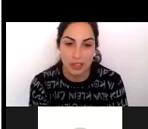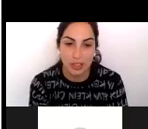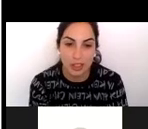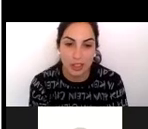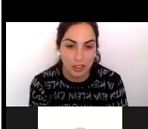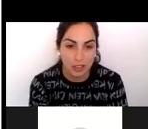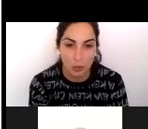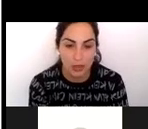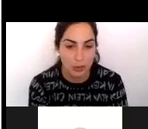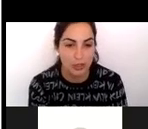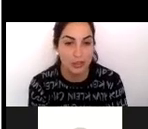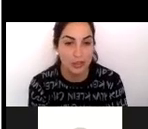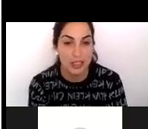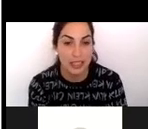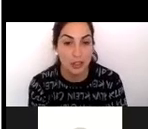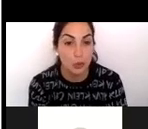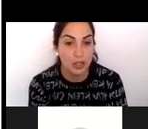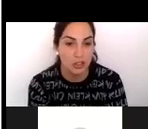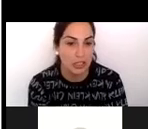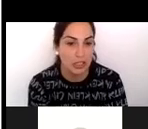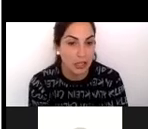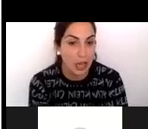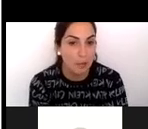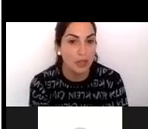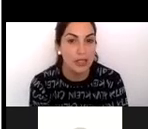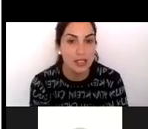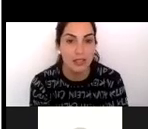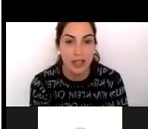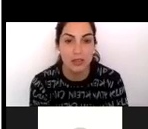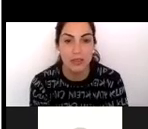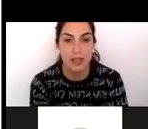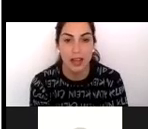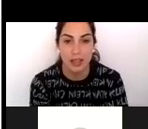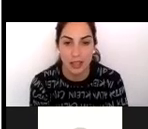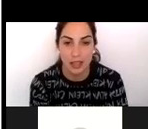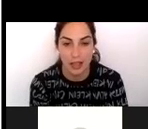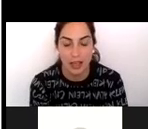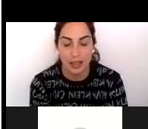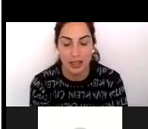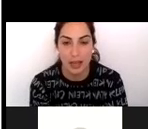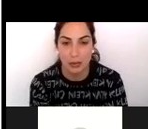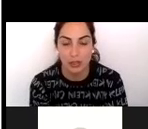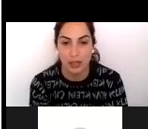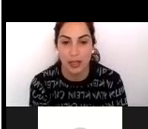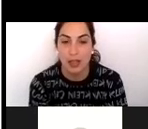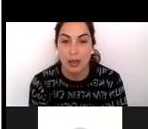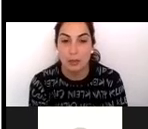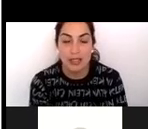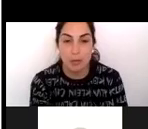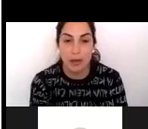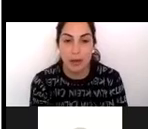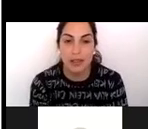pero yo entiendo a aquellos que no les gusta, por lo tanto, si el que no le gusta no tiene idea, ¿por qué sale Bravo y Vidal ahí en la portada?